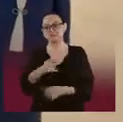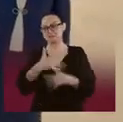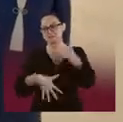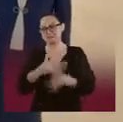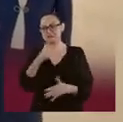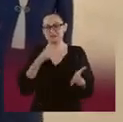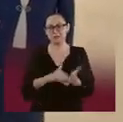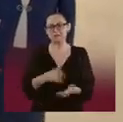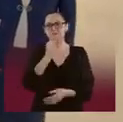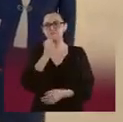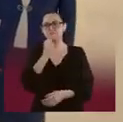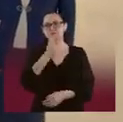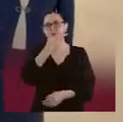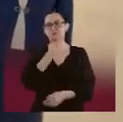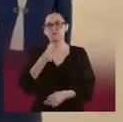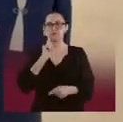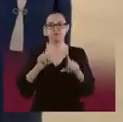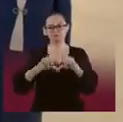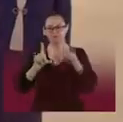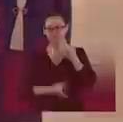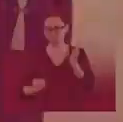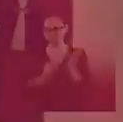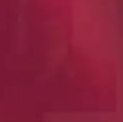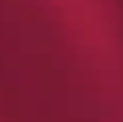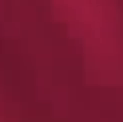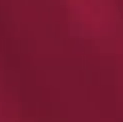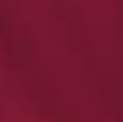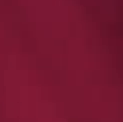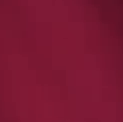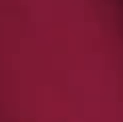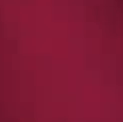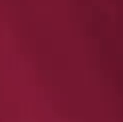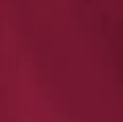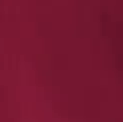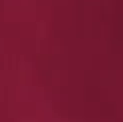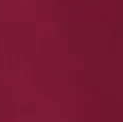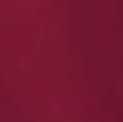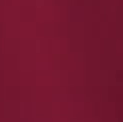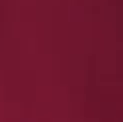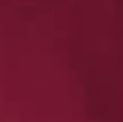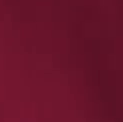mil elementos, mujeres y hombres, leales a México. Cuarto informe, Gobierno de México.